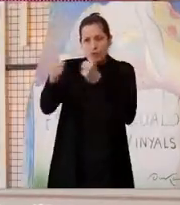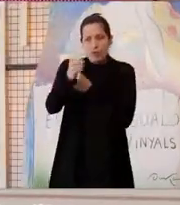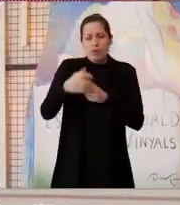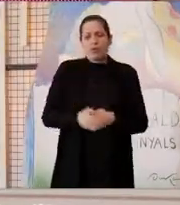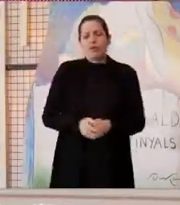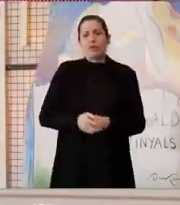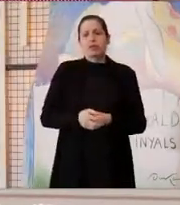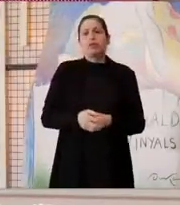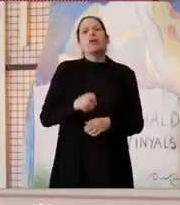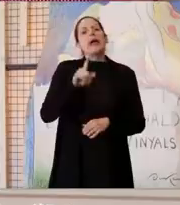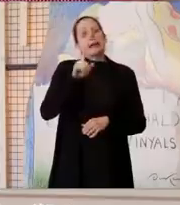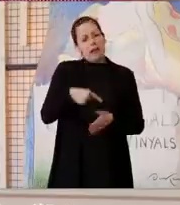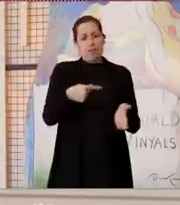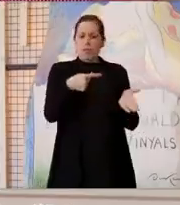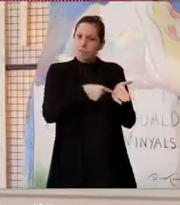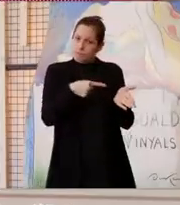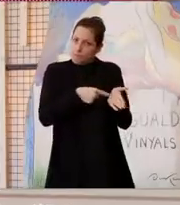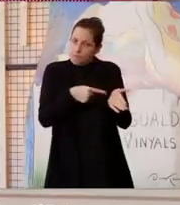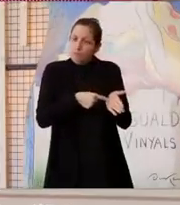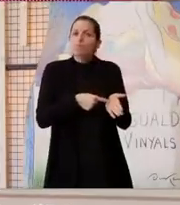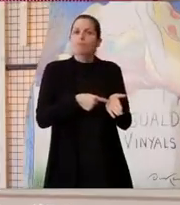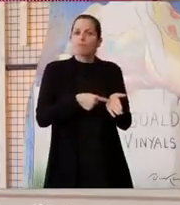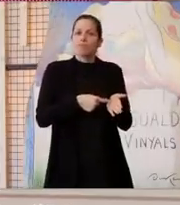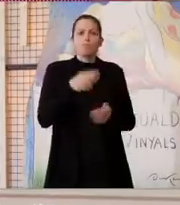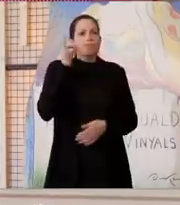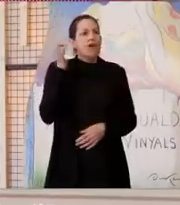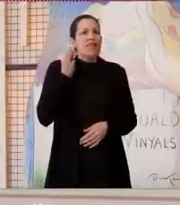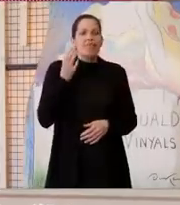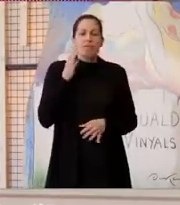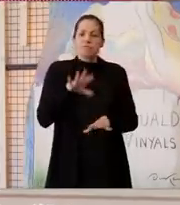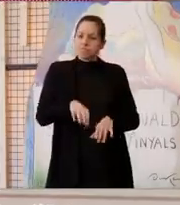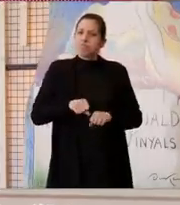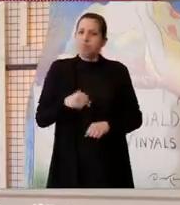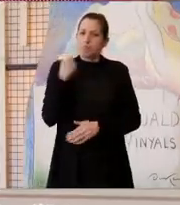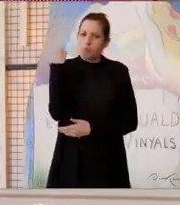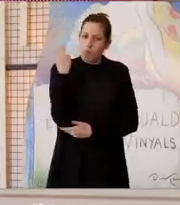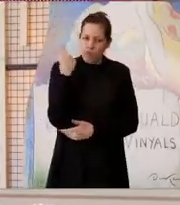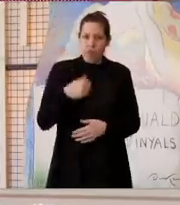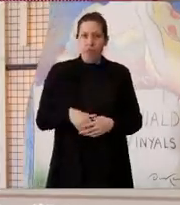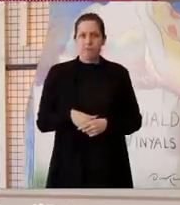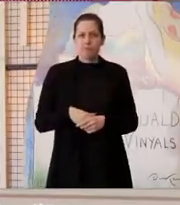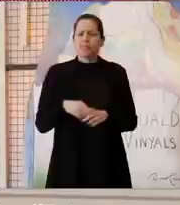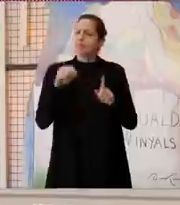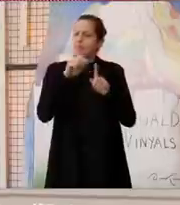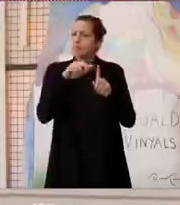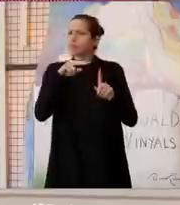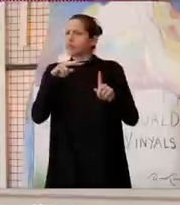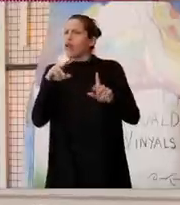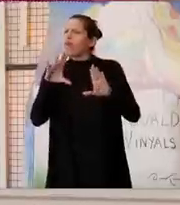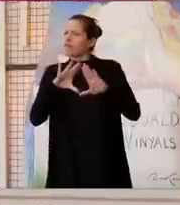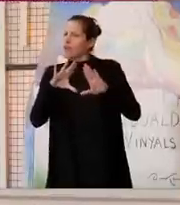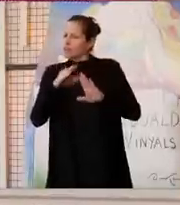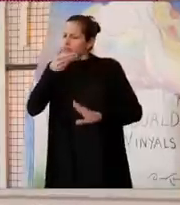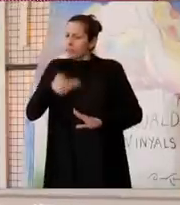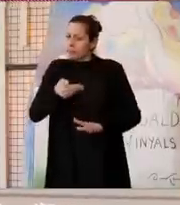las mujeres tienen que estar en el poder tienen que estar en todos los poderes y ejerciéndolo desde la mirada del feminismo que es muy